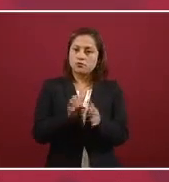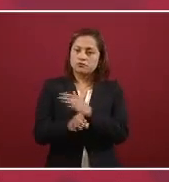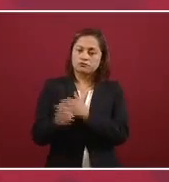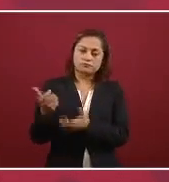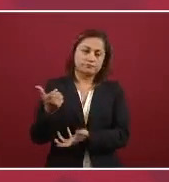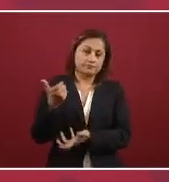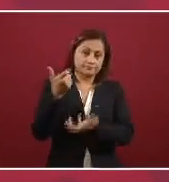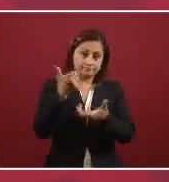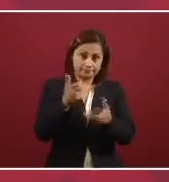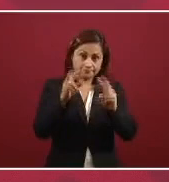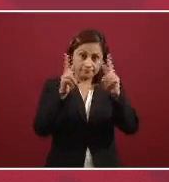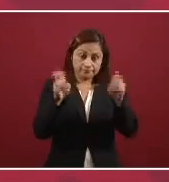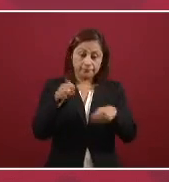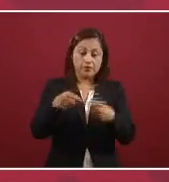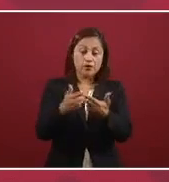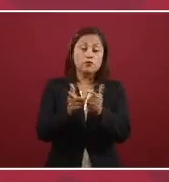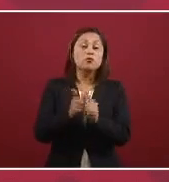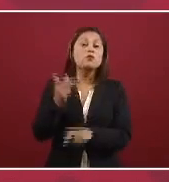porque la gente está